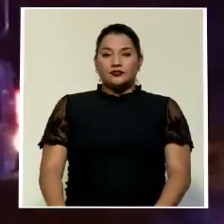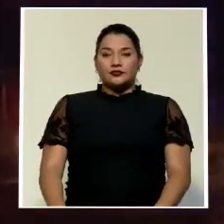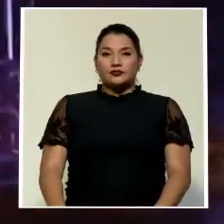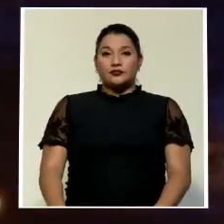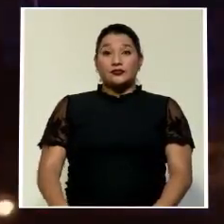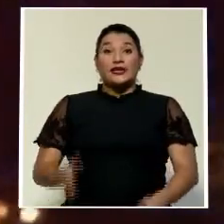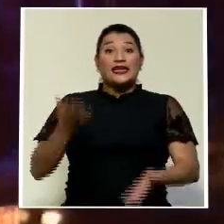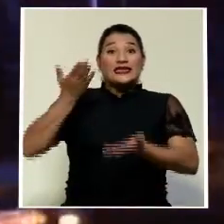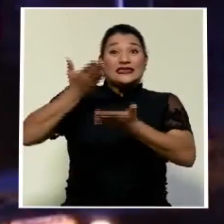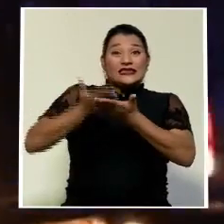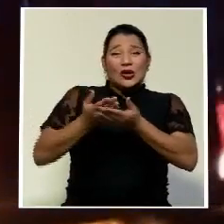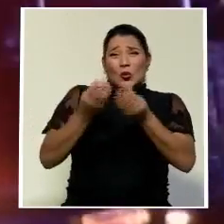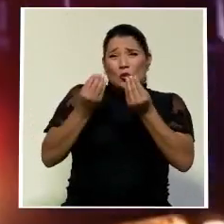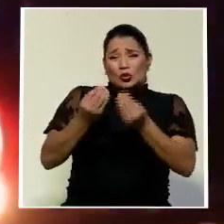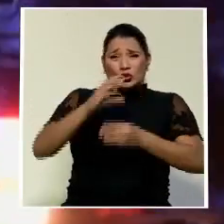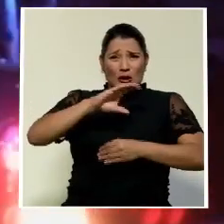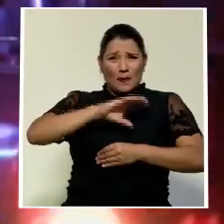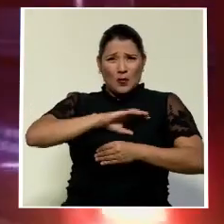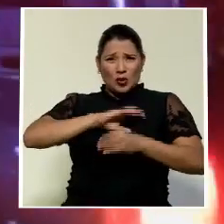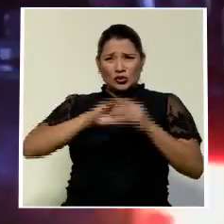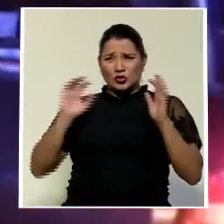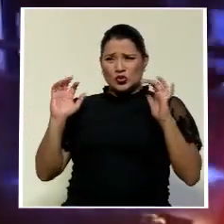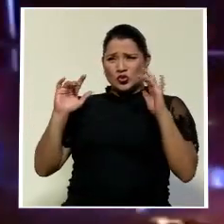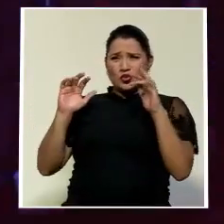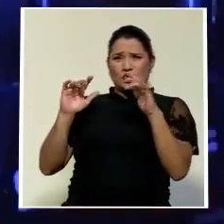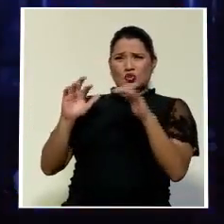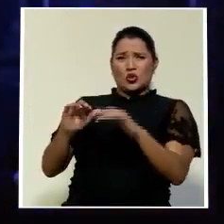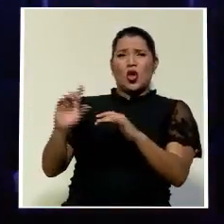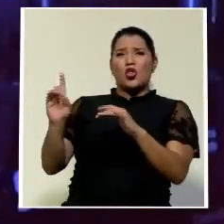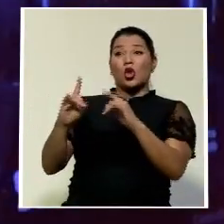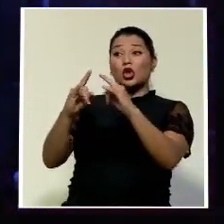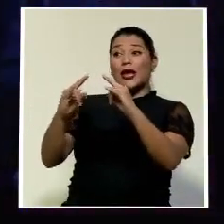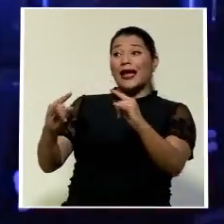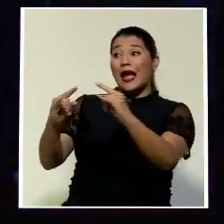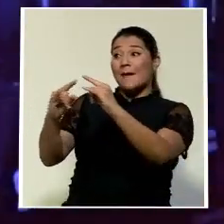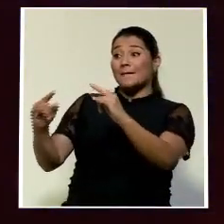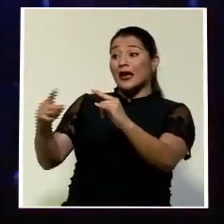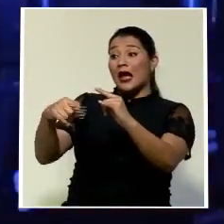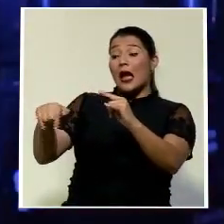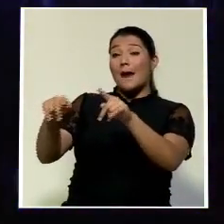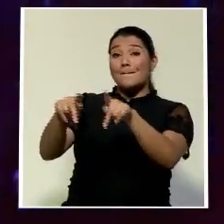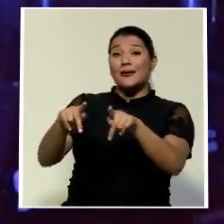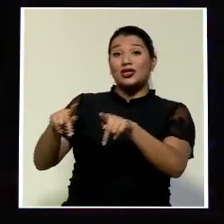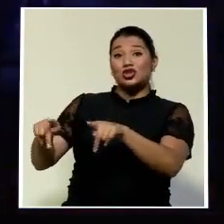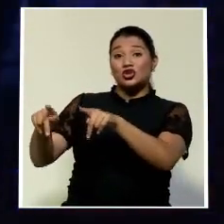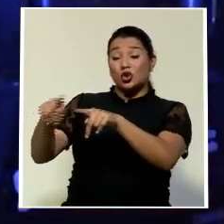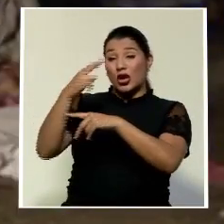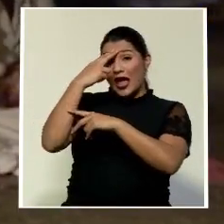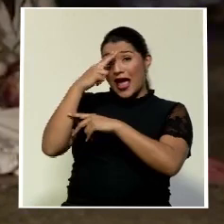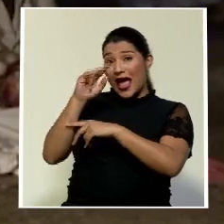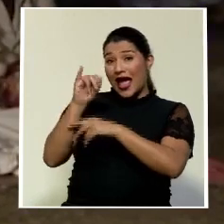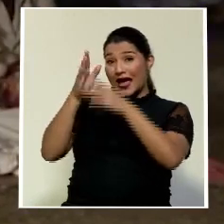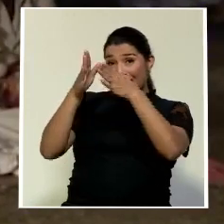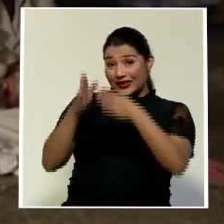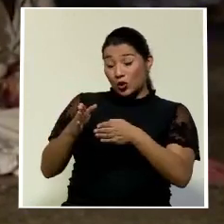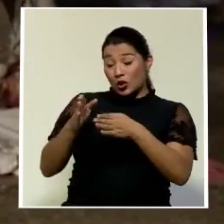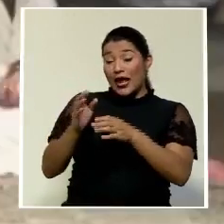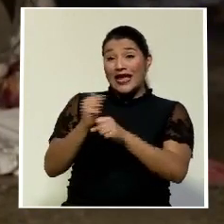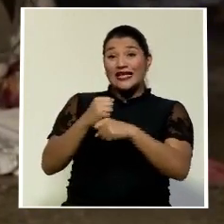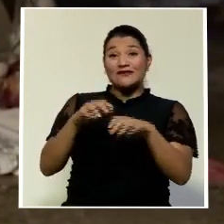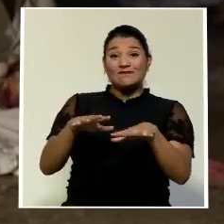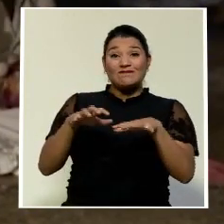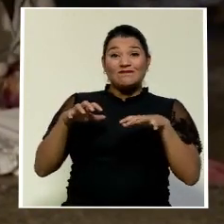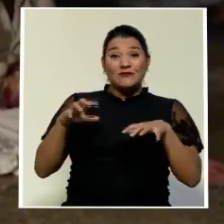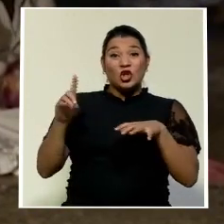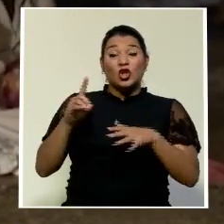La llegada de un centenar de policías a las cercanías de un campamento de migrantes haitianos en Ciudad Acuña causó tensión en la frontera de México y